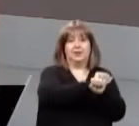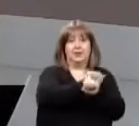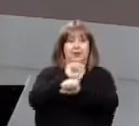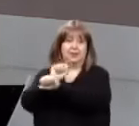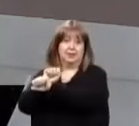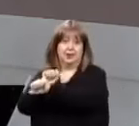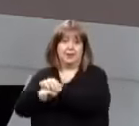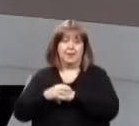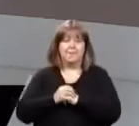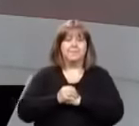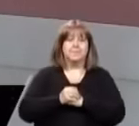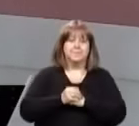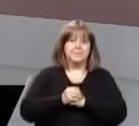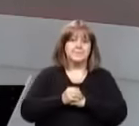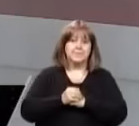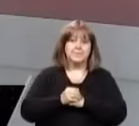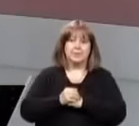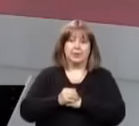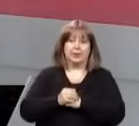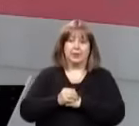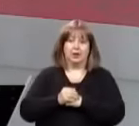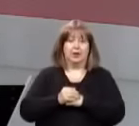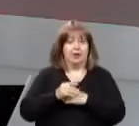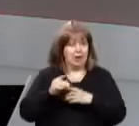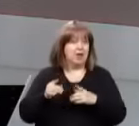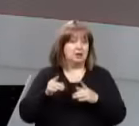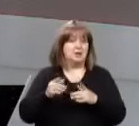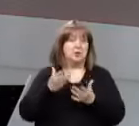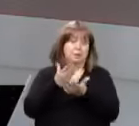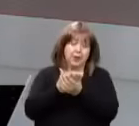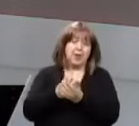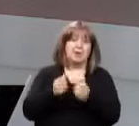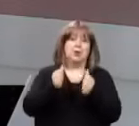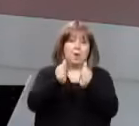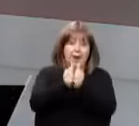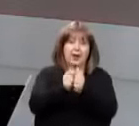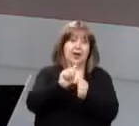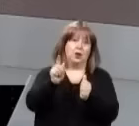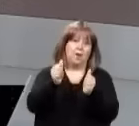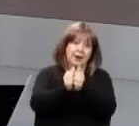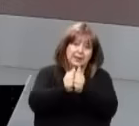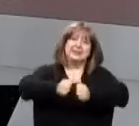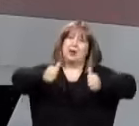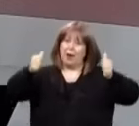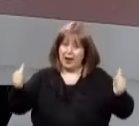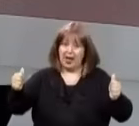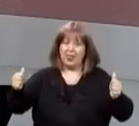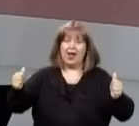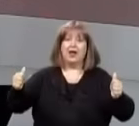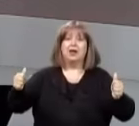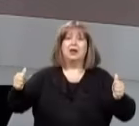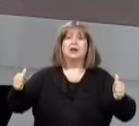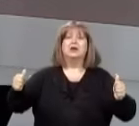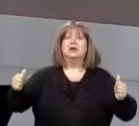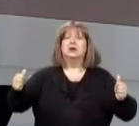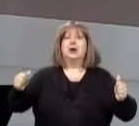Sí, ahí estábamos escuchando, ¿no?, lo que decía esto de que sean separadas, que vayan a la cárcel común sin privilegios,